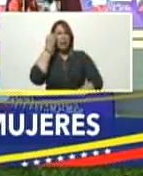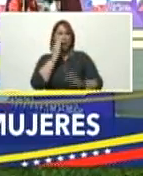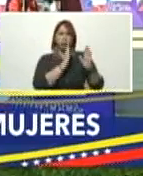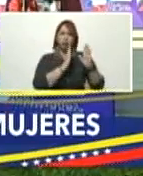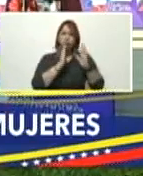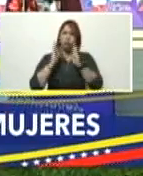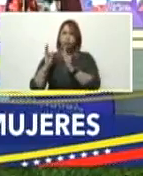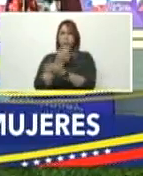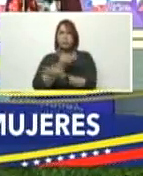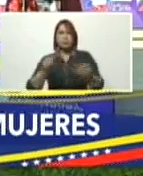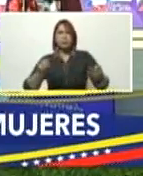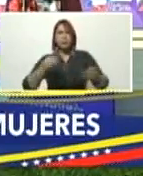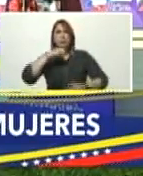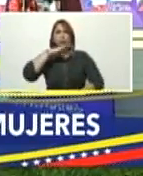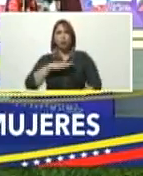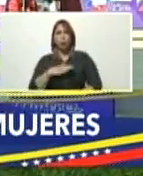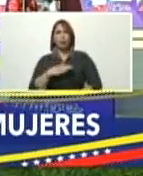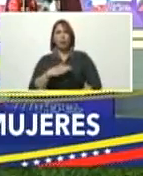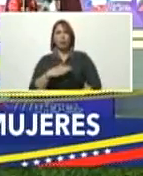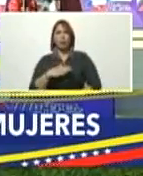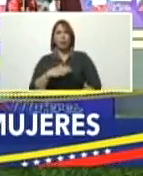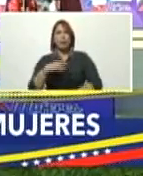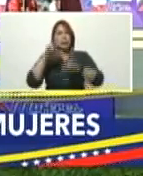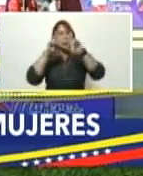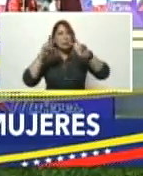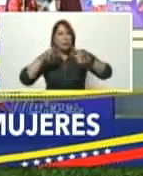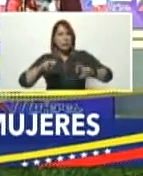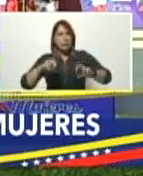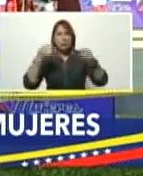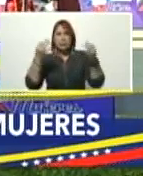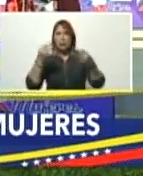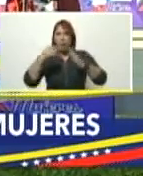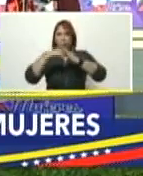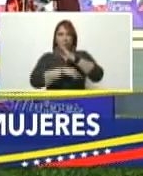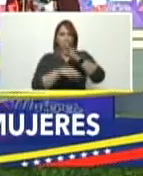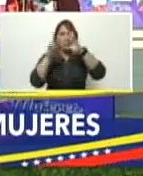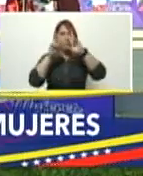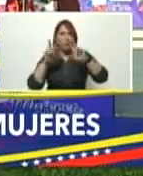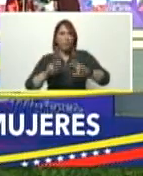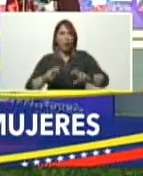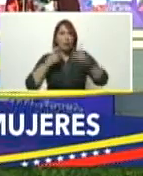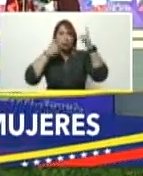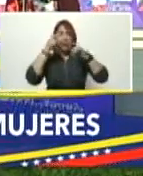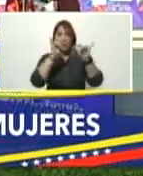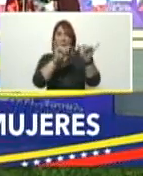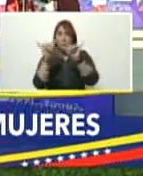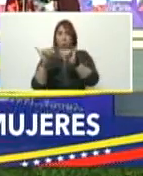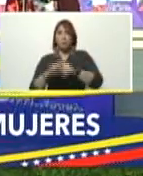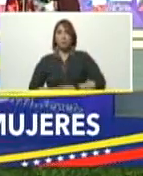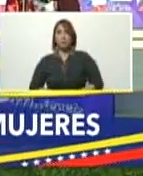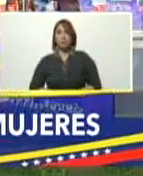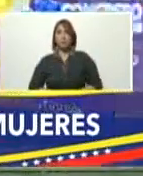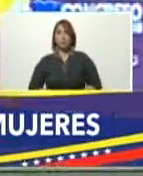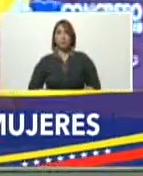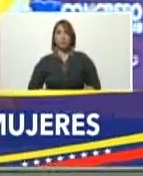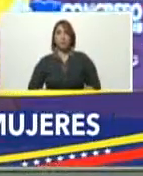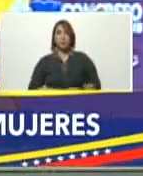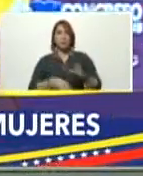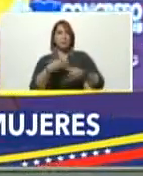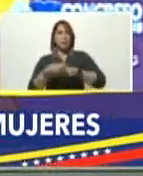correctamente la historia para atrás y para adelante. Y fue Chávez que nos hizo